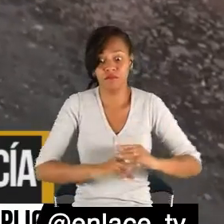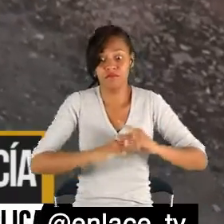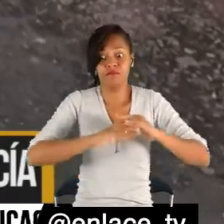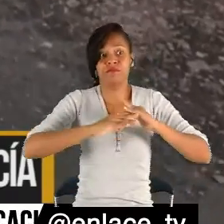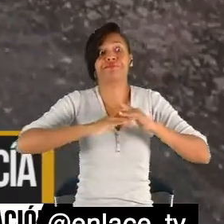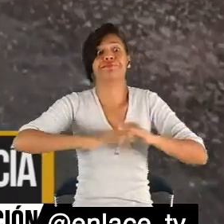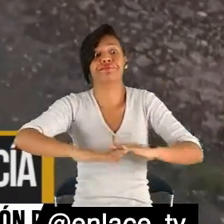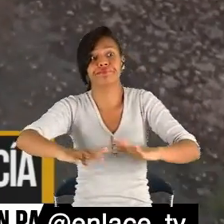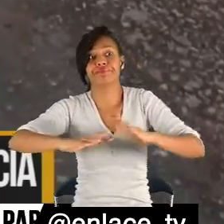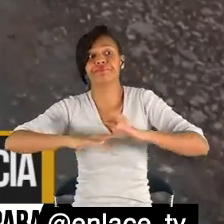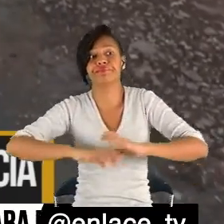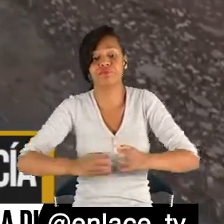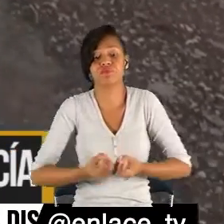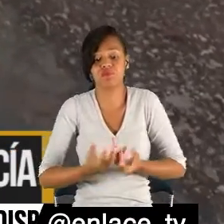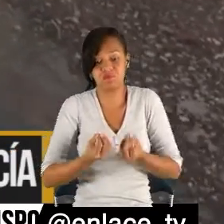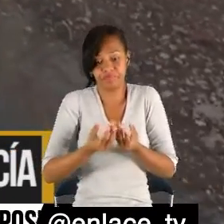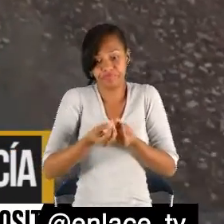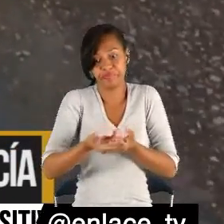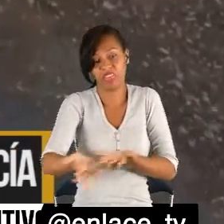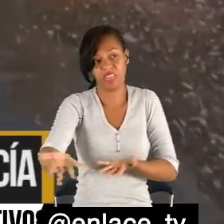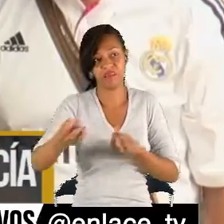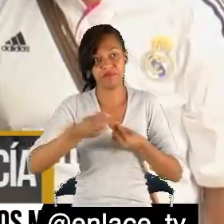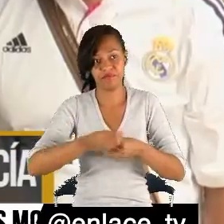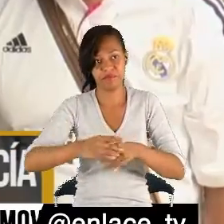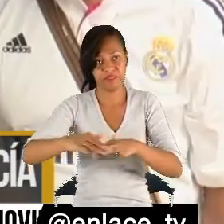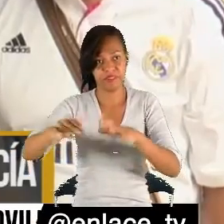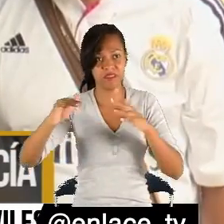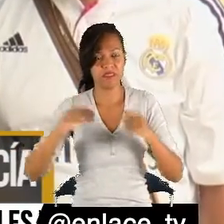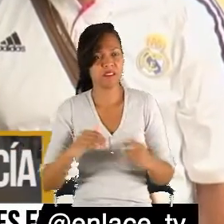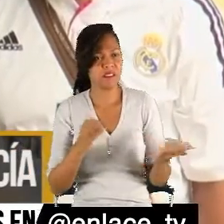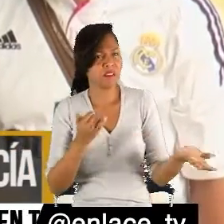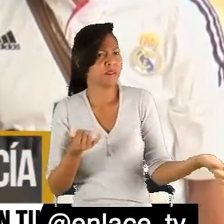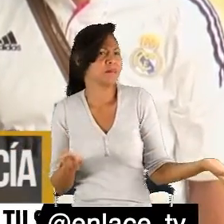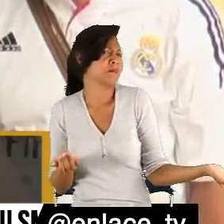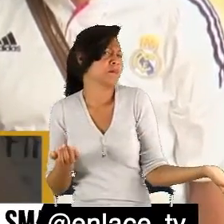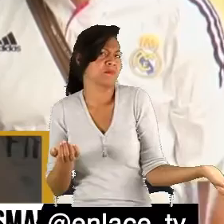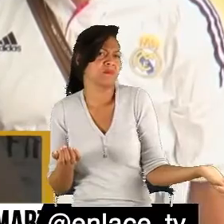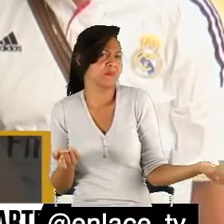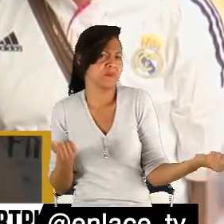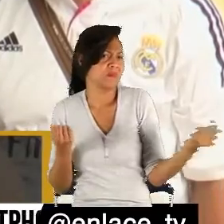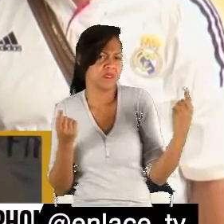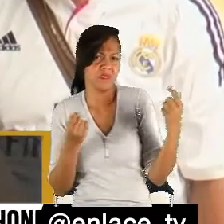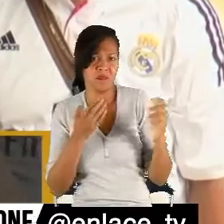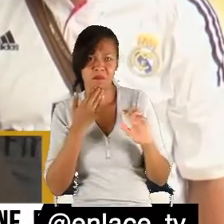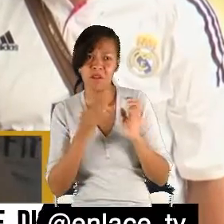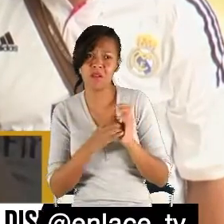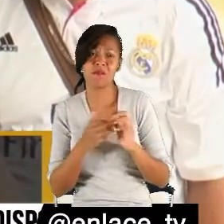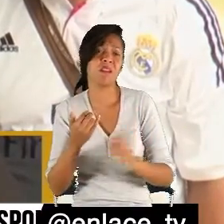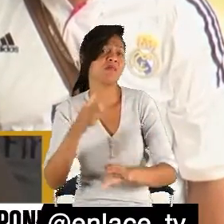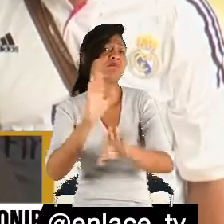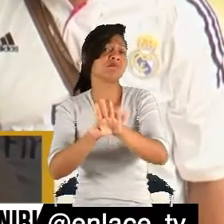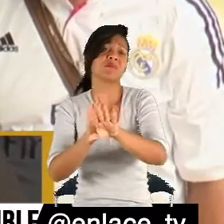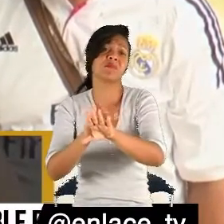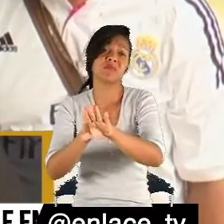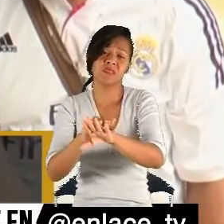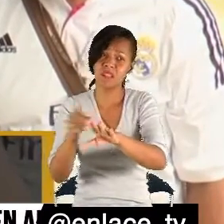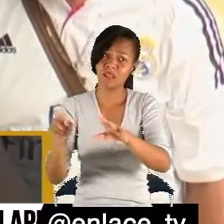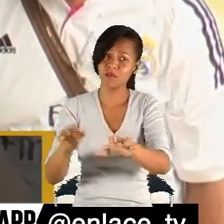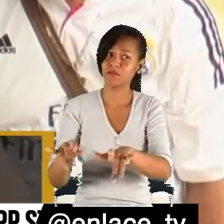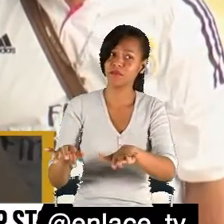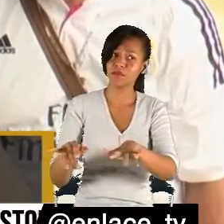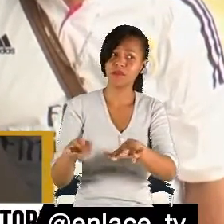afectando la vida cotidiana en este sector que sacamos nosotros vamos a contraer a la oficina mandar comunicado a la oficina de